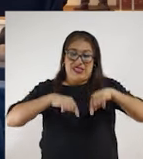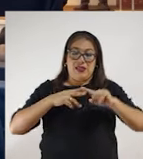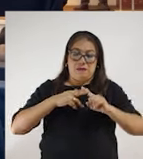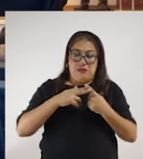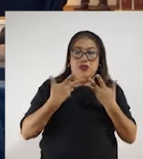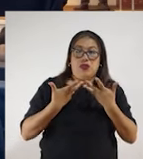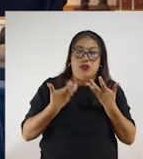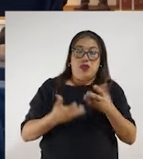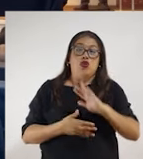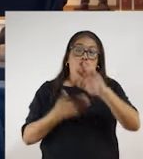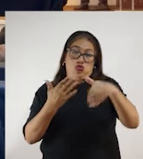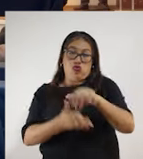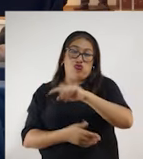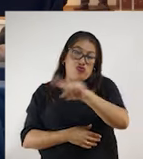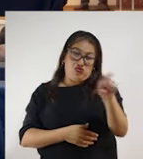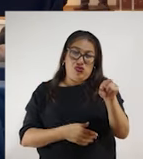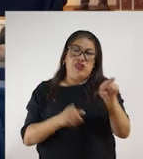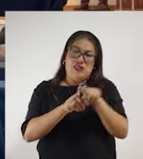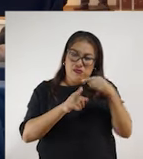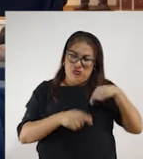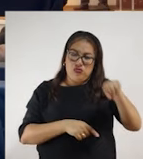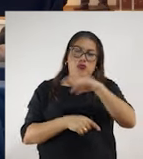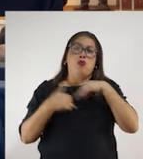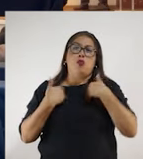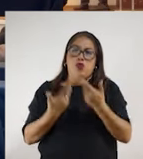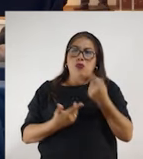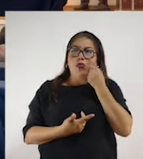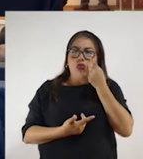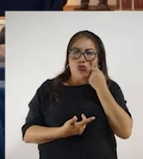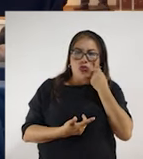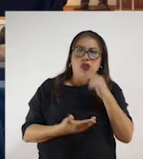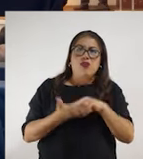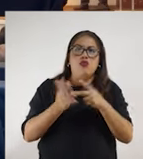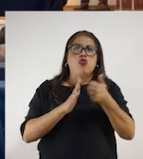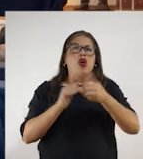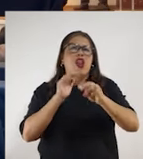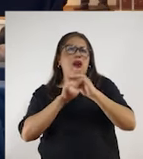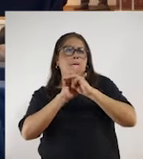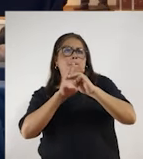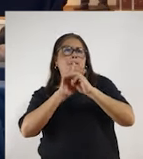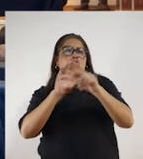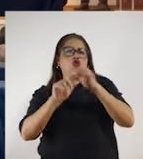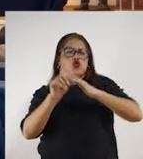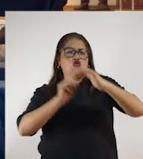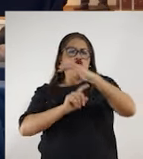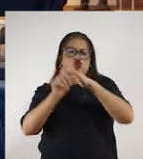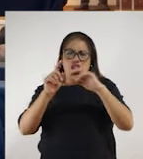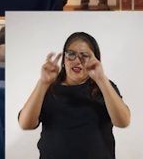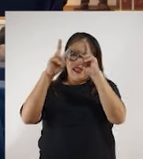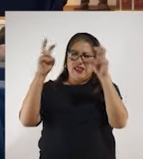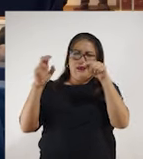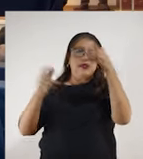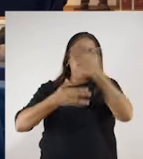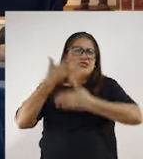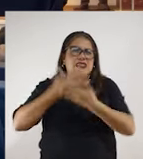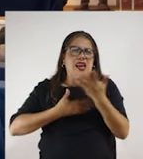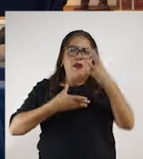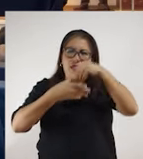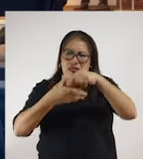todos nosotros entonces digamos y conozcamos qué es el modelo social de la discapacidad,